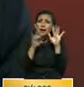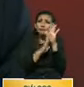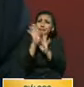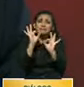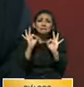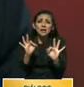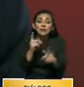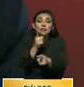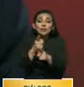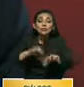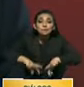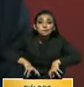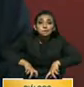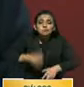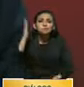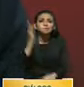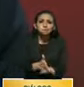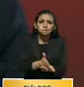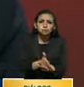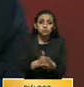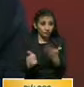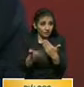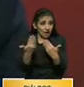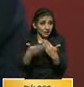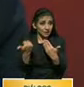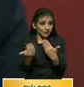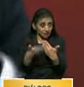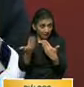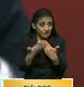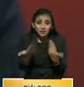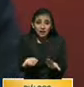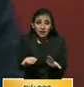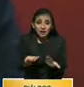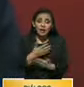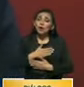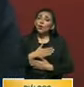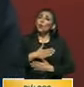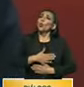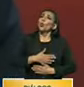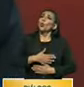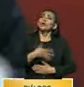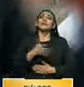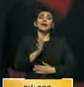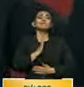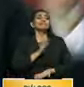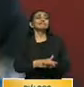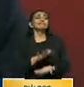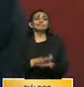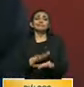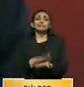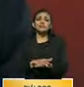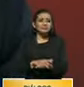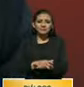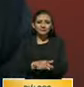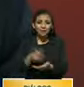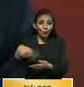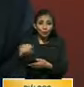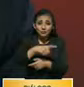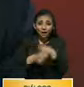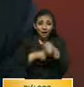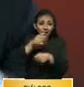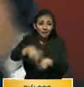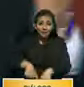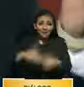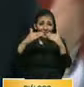necesario combatir la corrupción. No es fácil mantener la calma como nos sugieren, seguramente porque no han vivido aquí los últimos